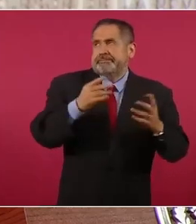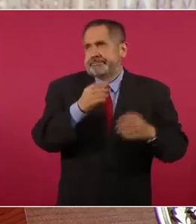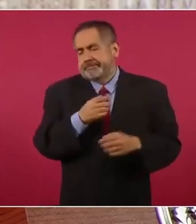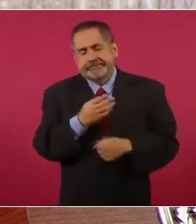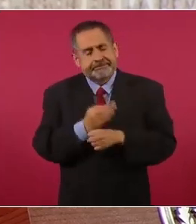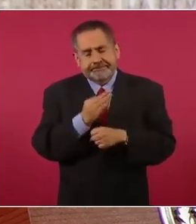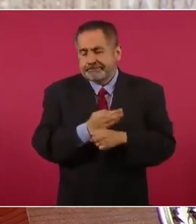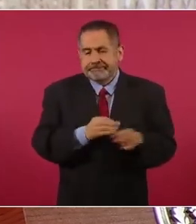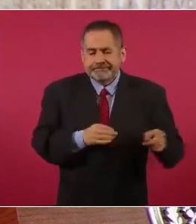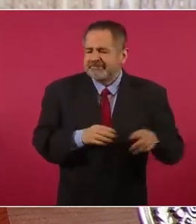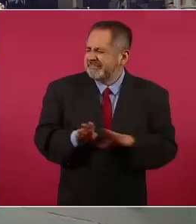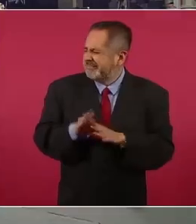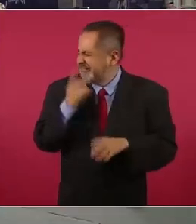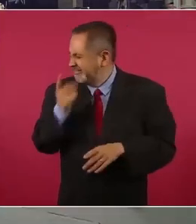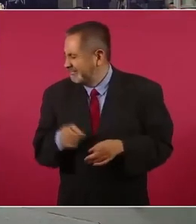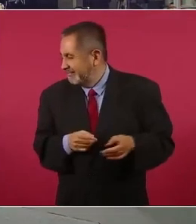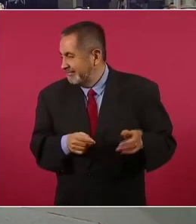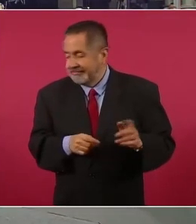¿cómo fue que dijo